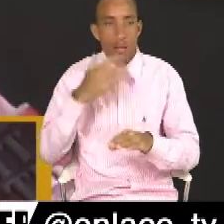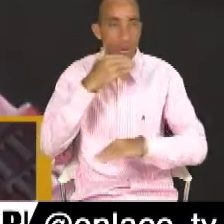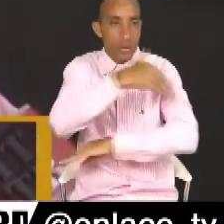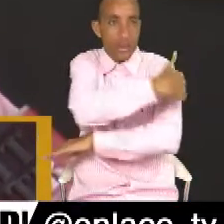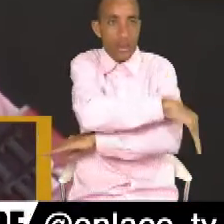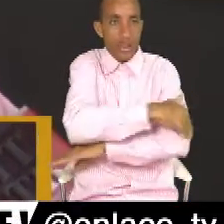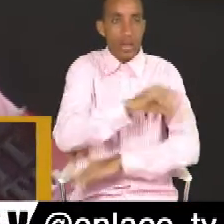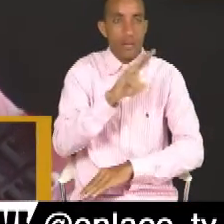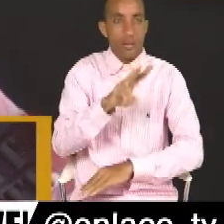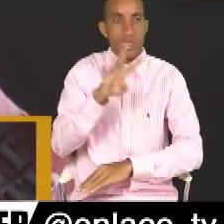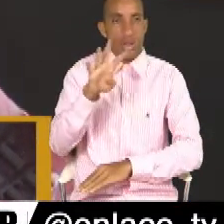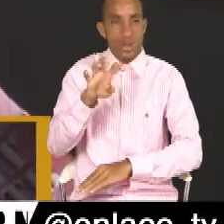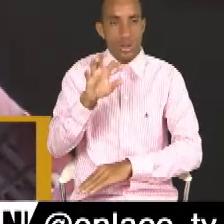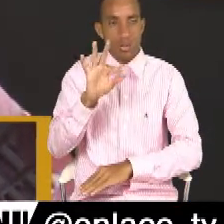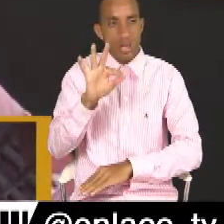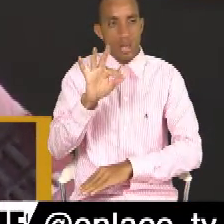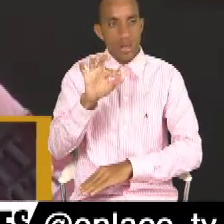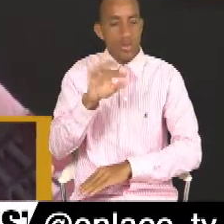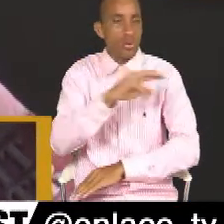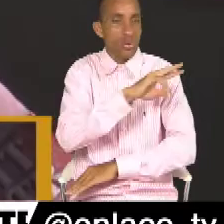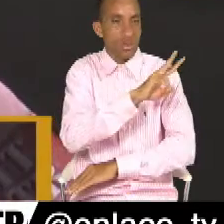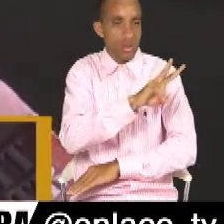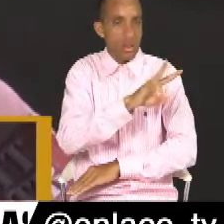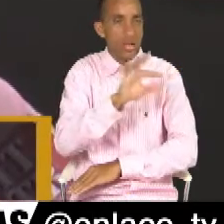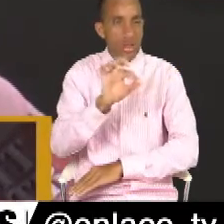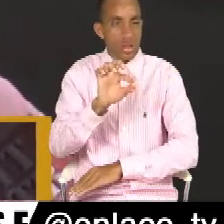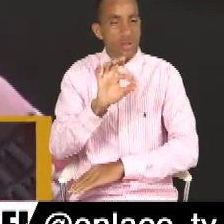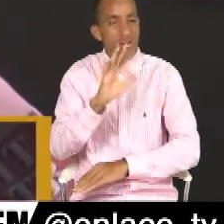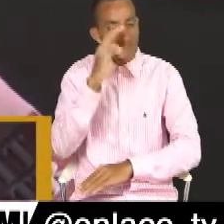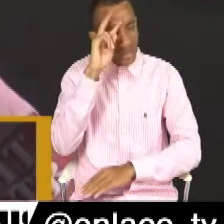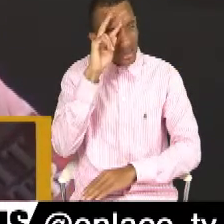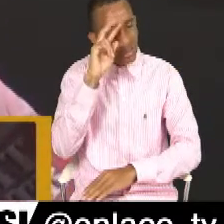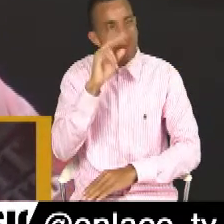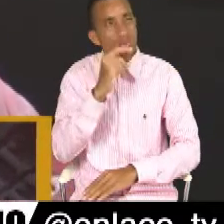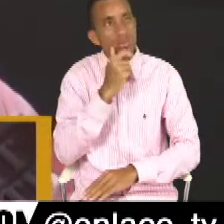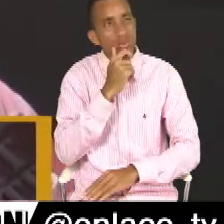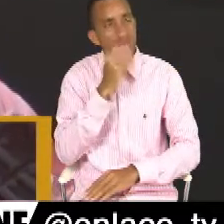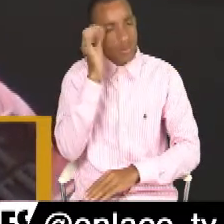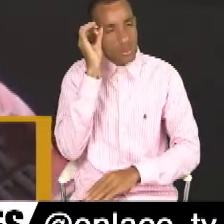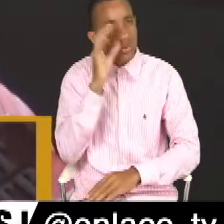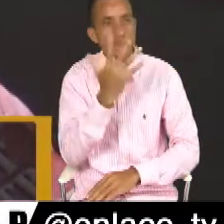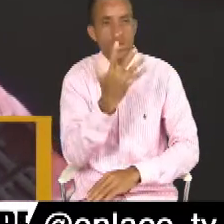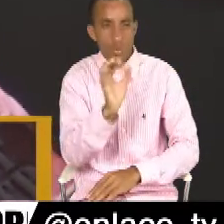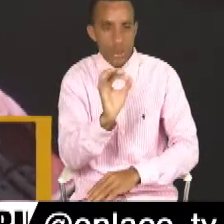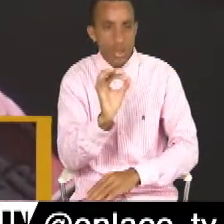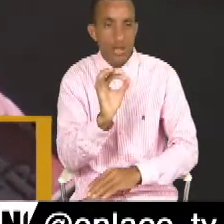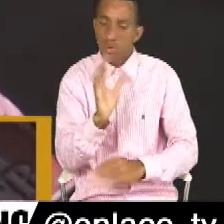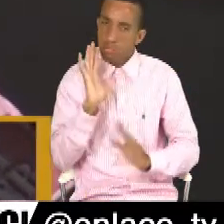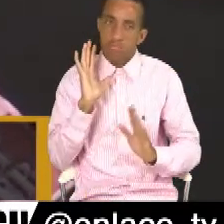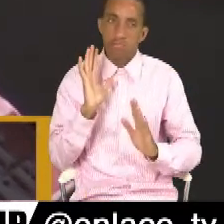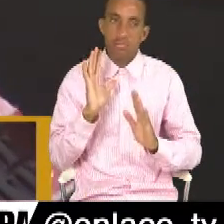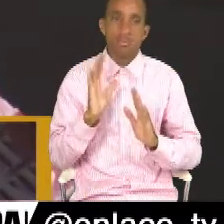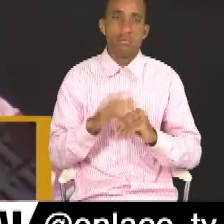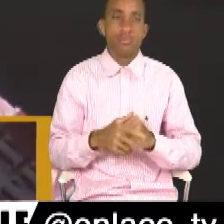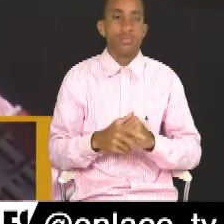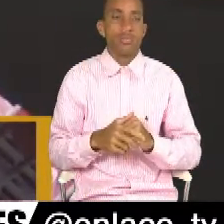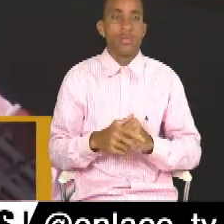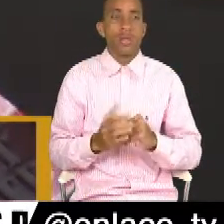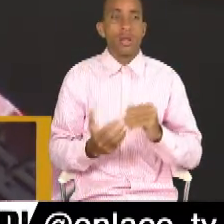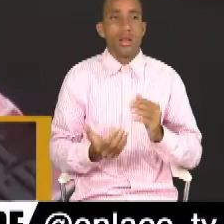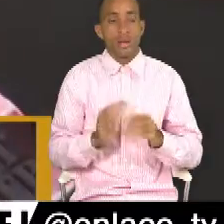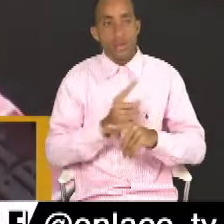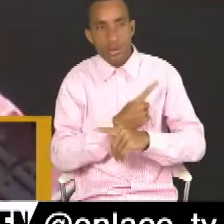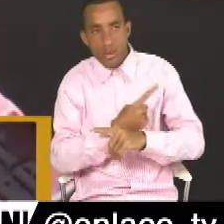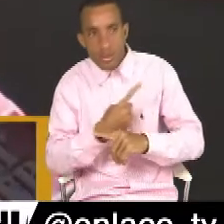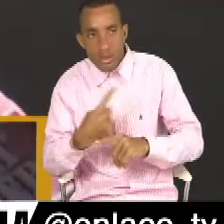corredor creo que es la 50, y así Entonces esas obras están